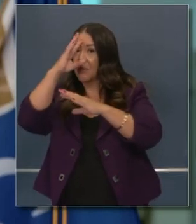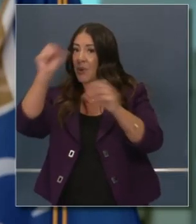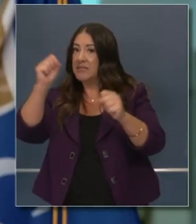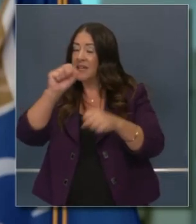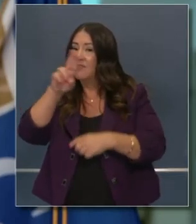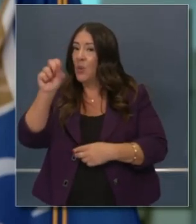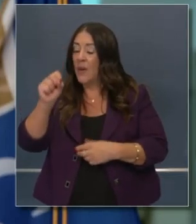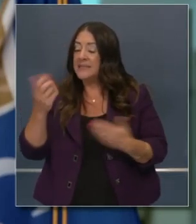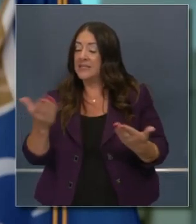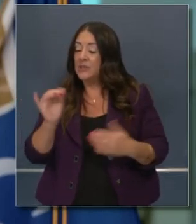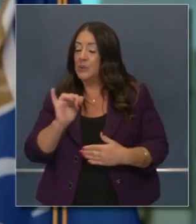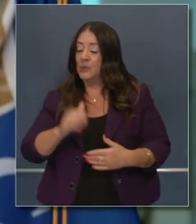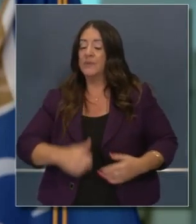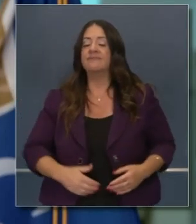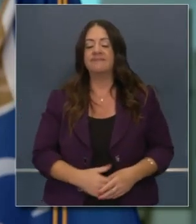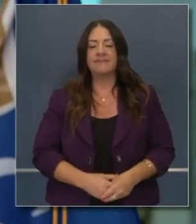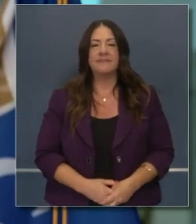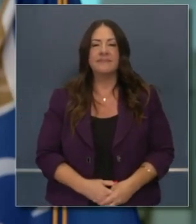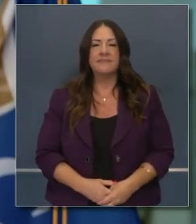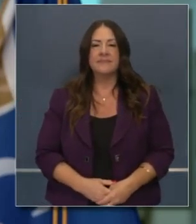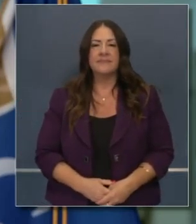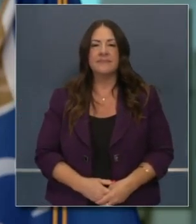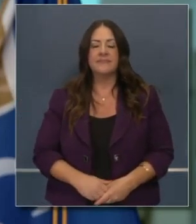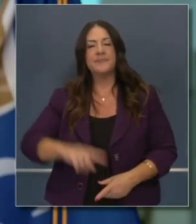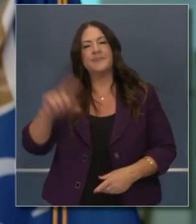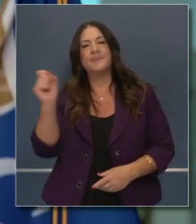Estados Unidos.